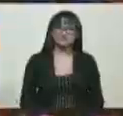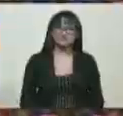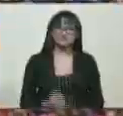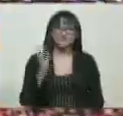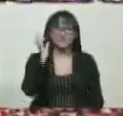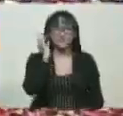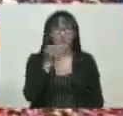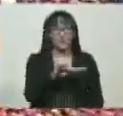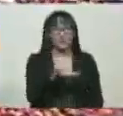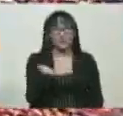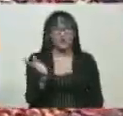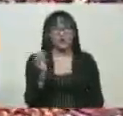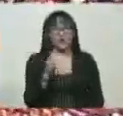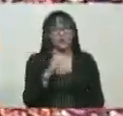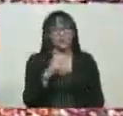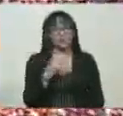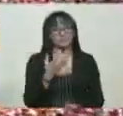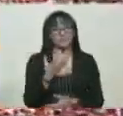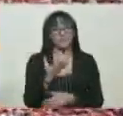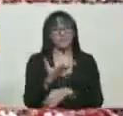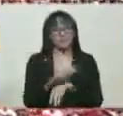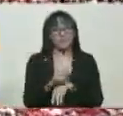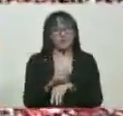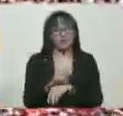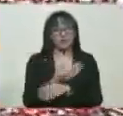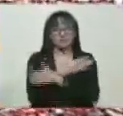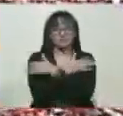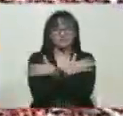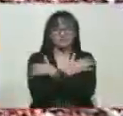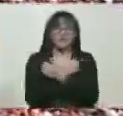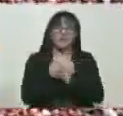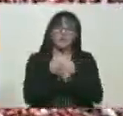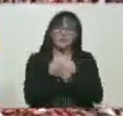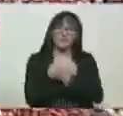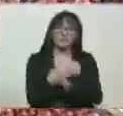Mujeres de Monaga, mi abrazo, mi amor, un beso.